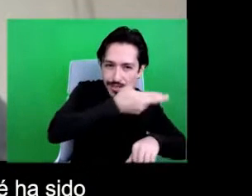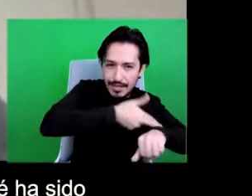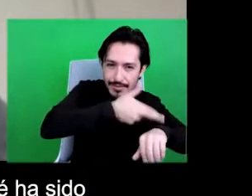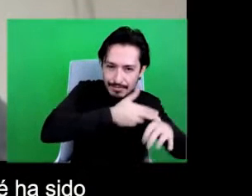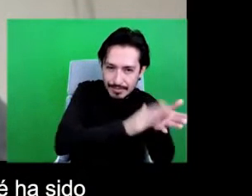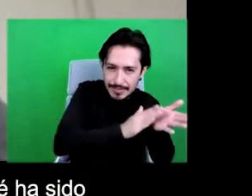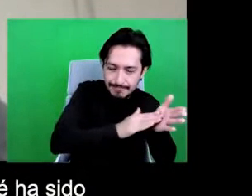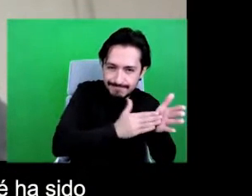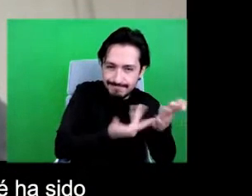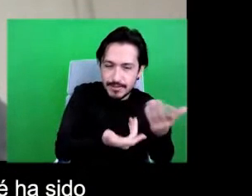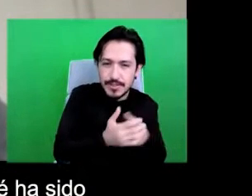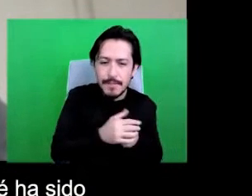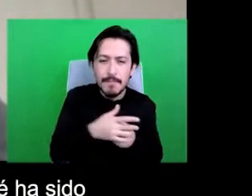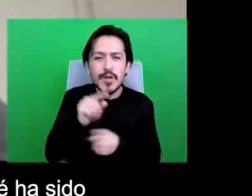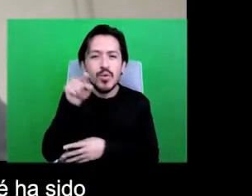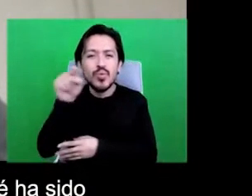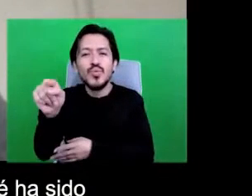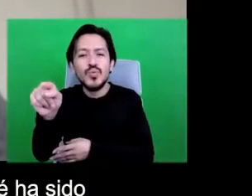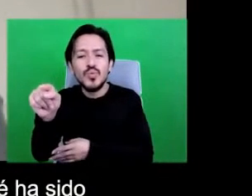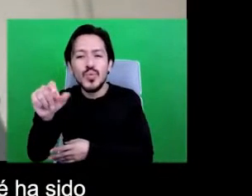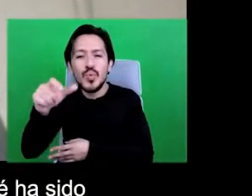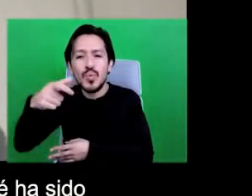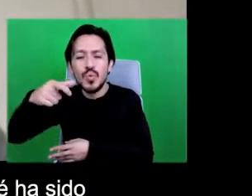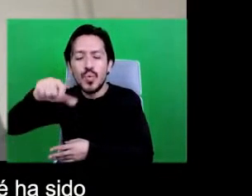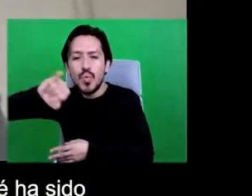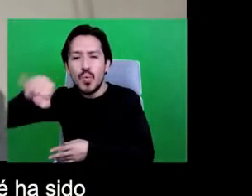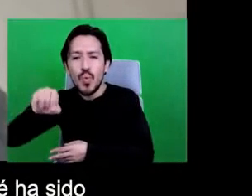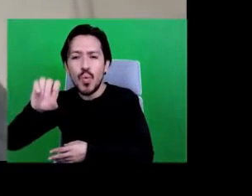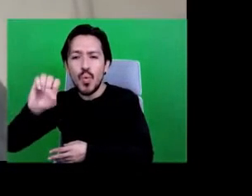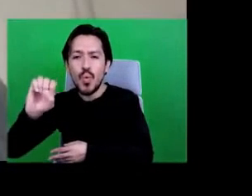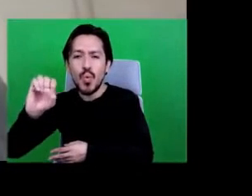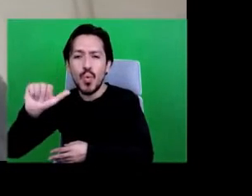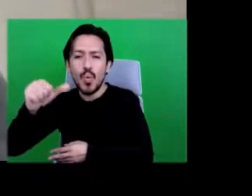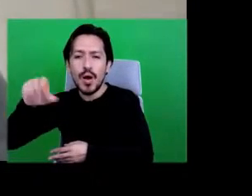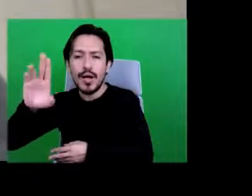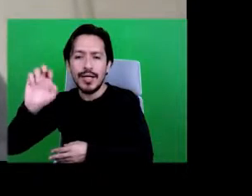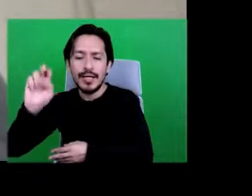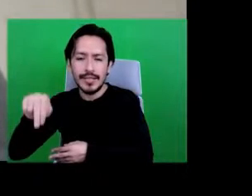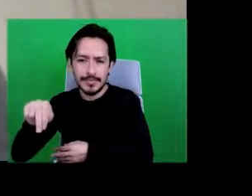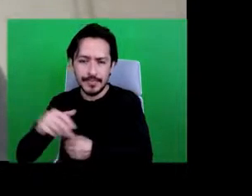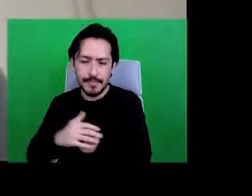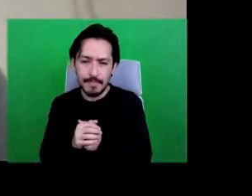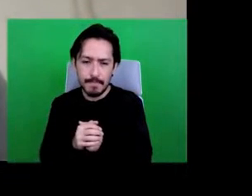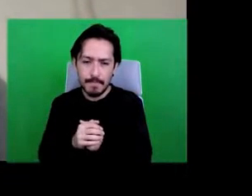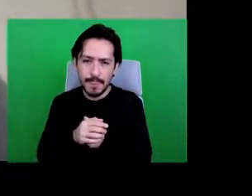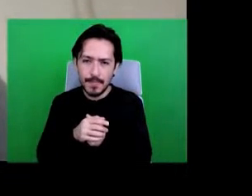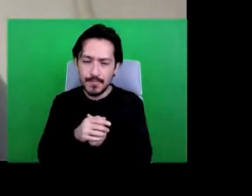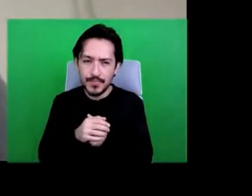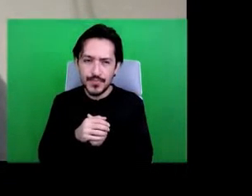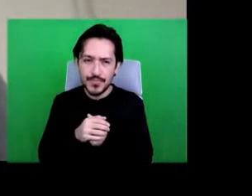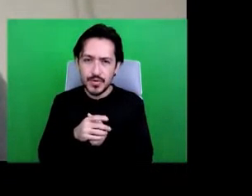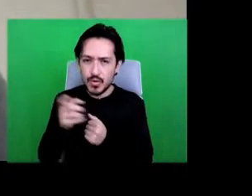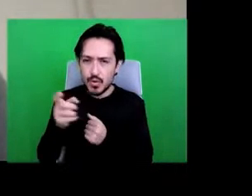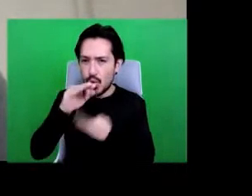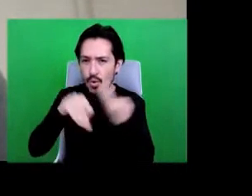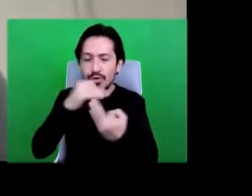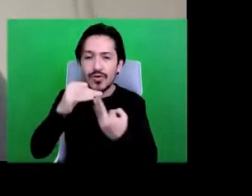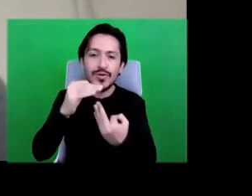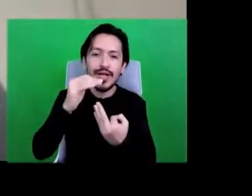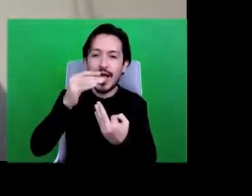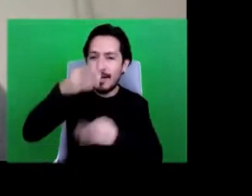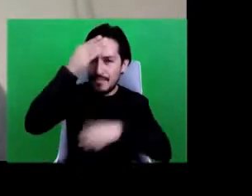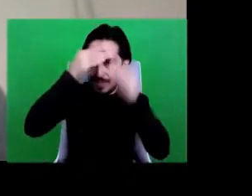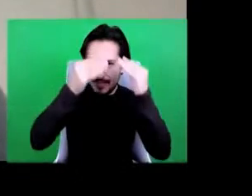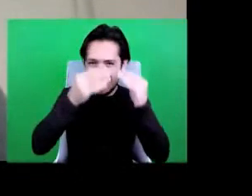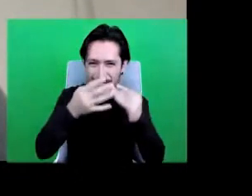ti, o cómo vas a todos estos aprendizajes y estas partes que se vieron a lo largo de estos